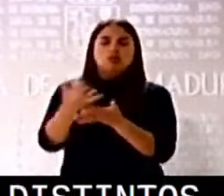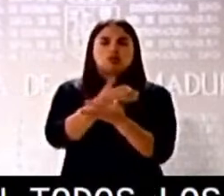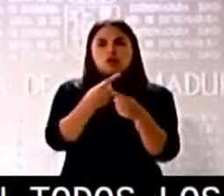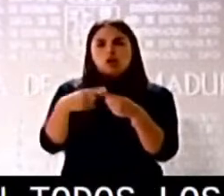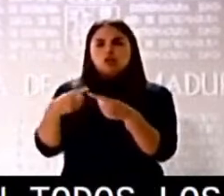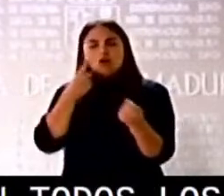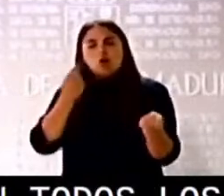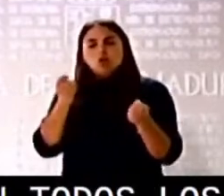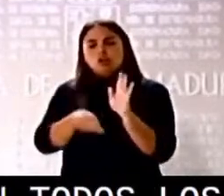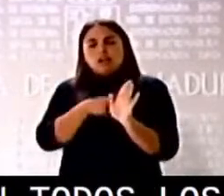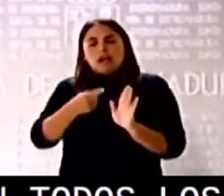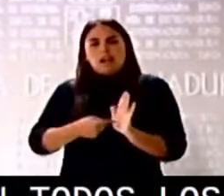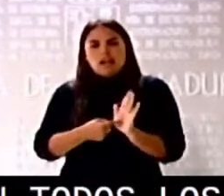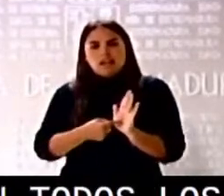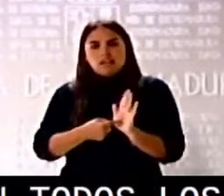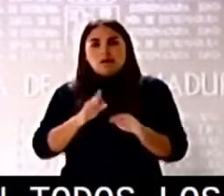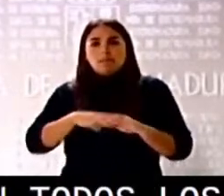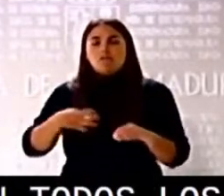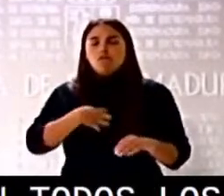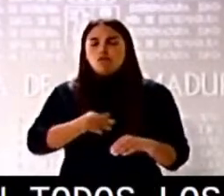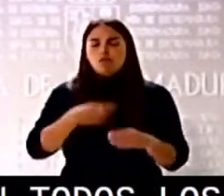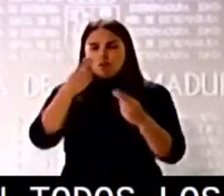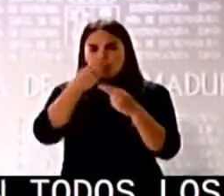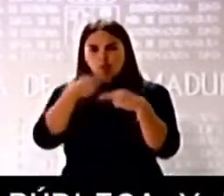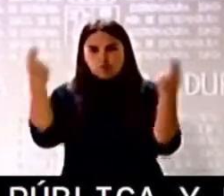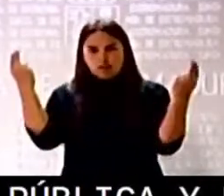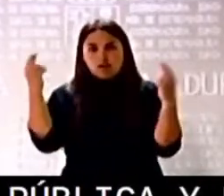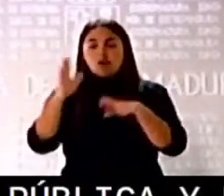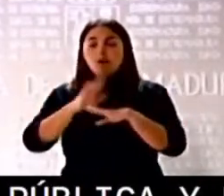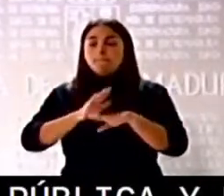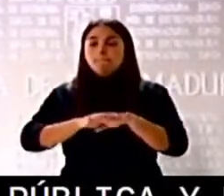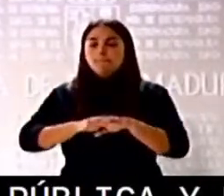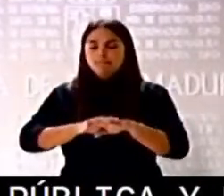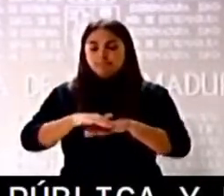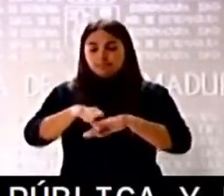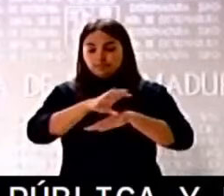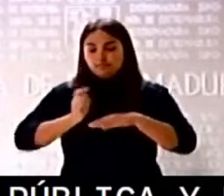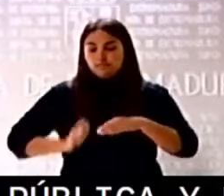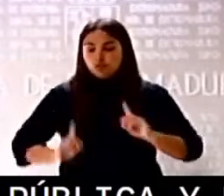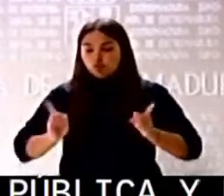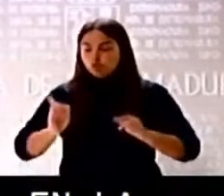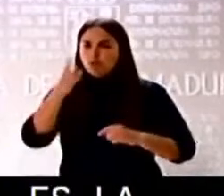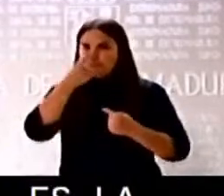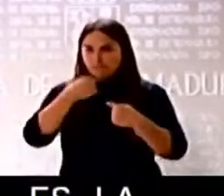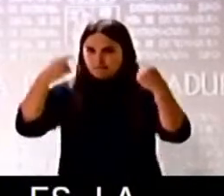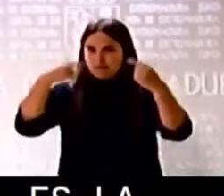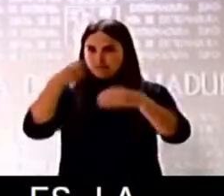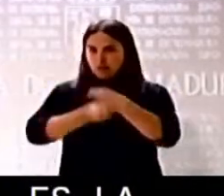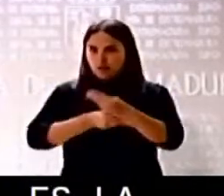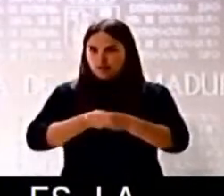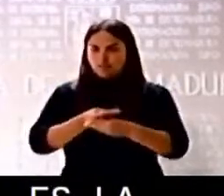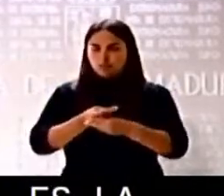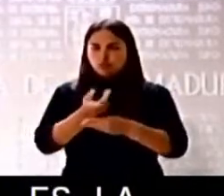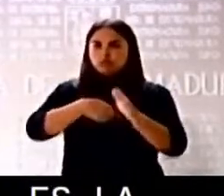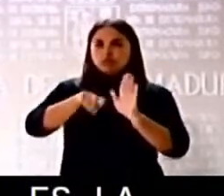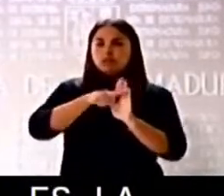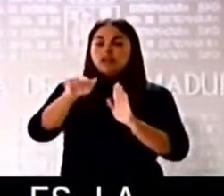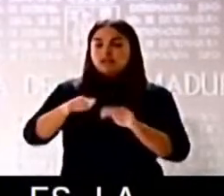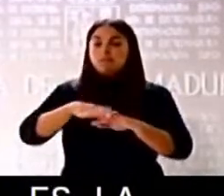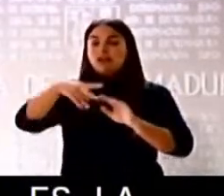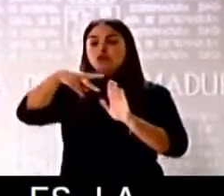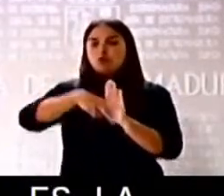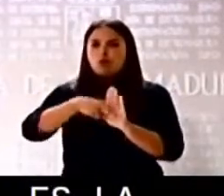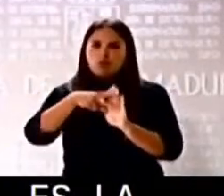aspectos regulados en la Ley de Función Pública y no solo a efectos de la carrera profesional. Es la primera vez que esta figura aparece en la